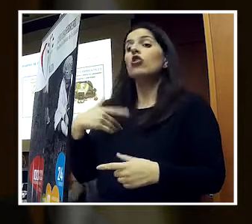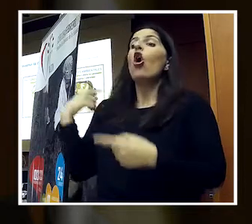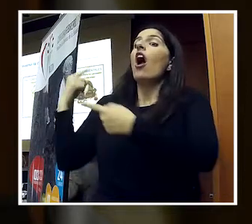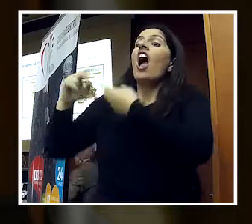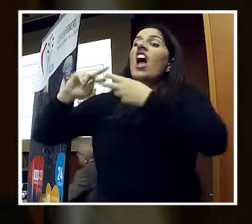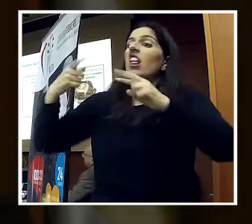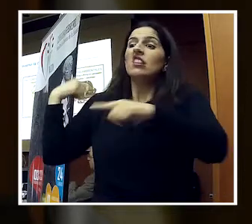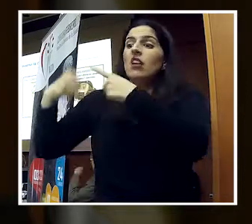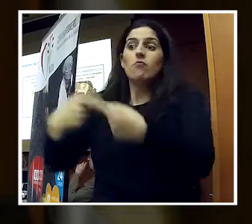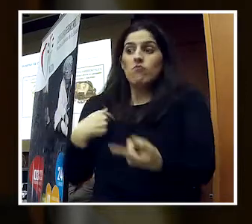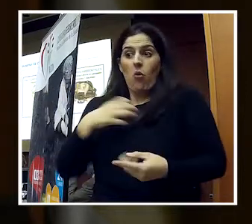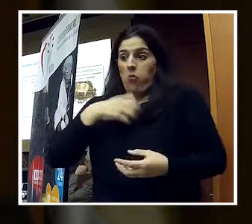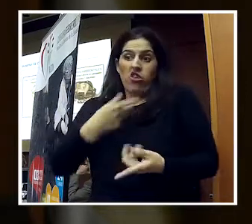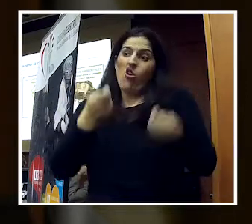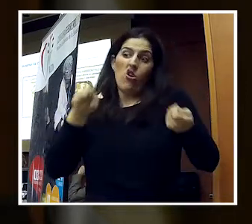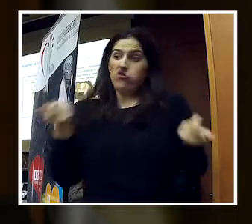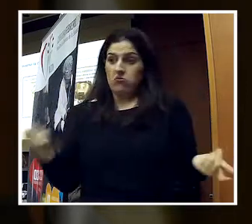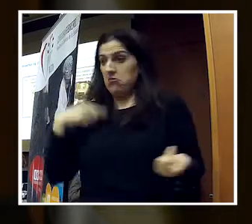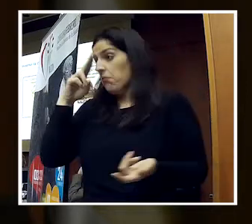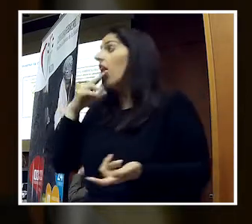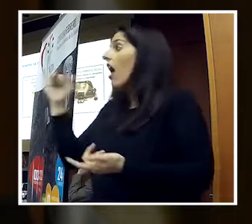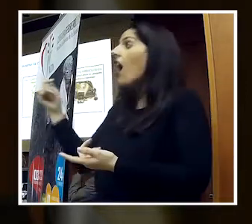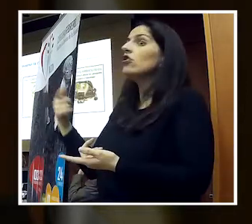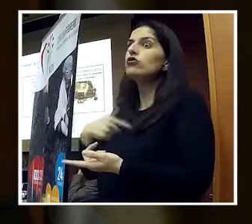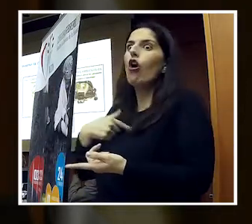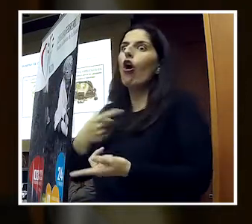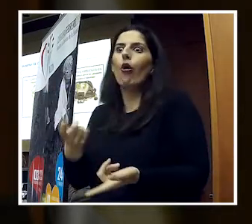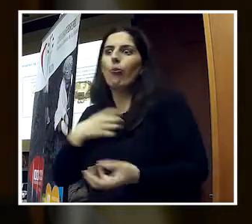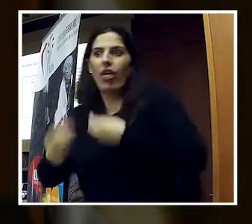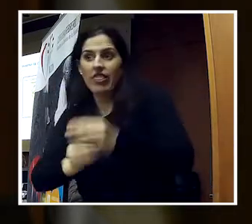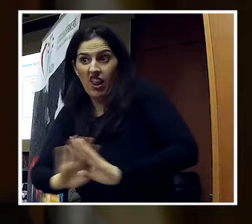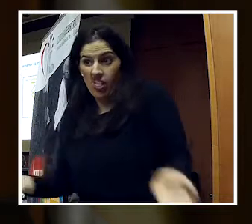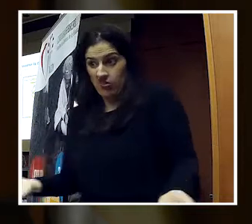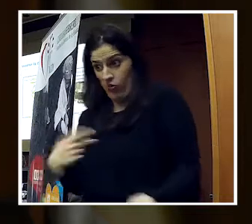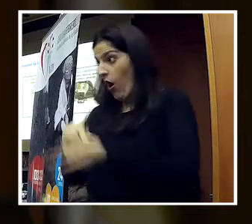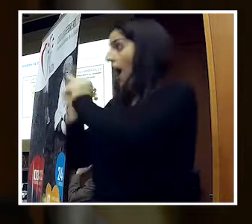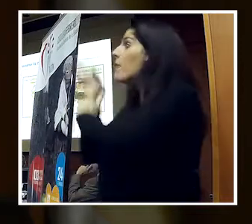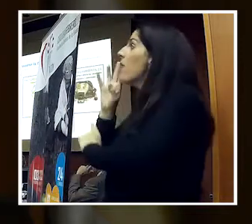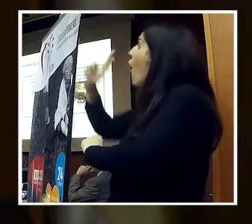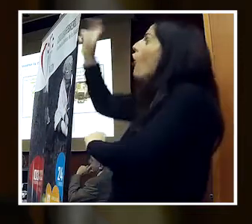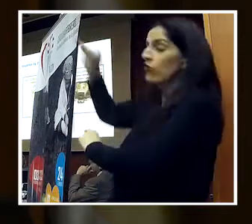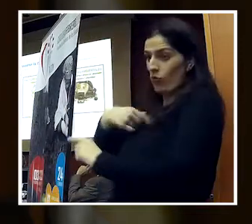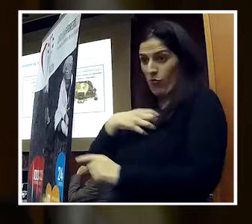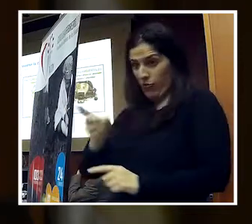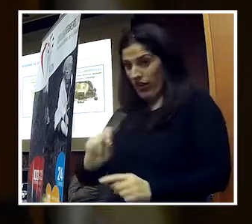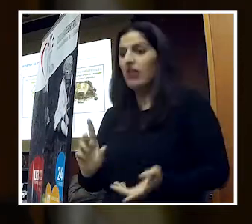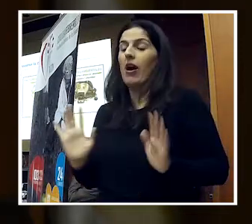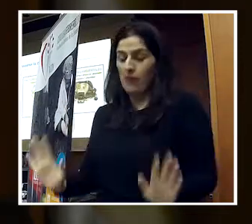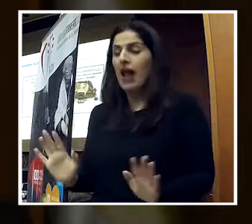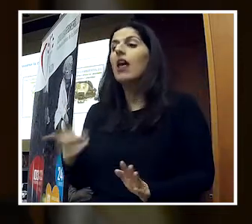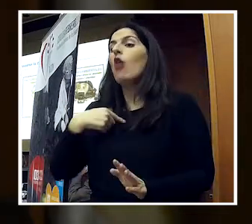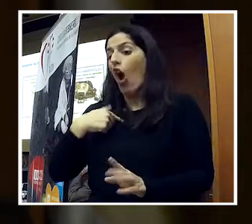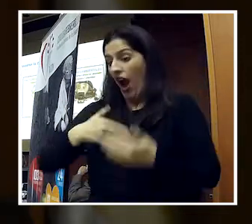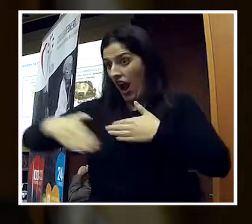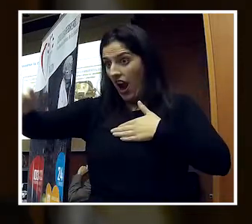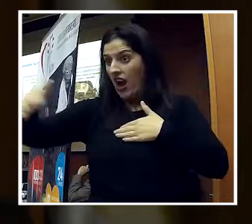para lo bueno y para lo malo. Si nuestros abuelos y nuestros padres tenían esa historia familiar de diabetes tipo 2, ahí eso es poco modificable, pero sí que